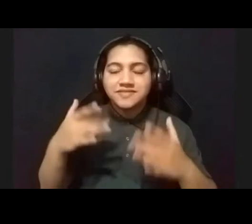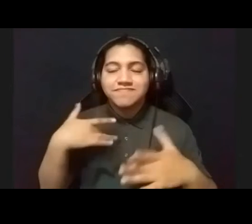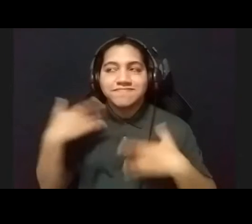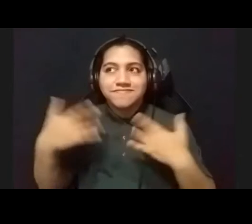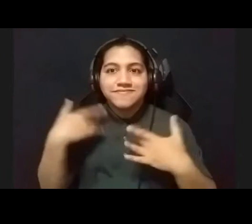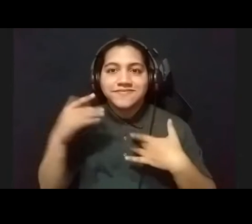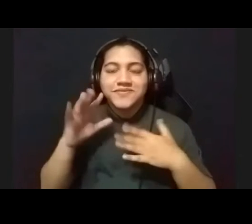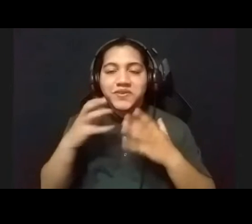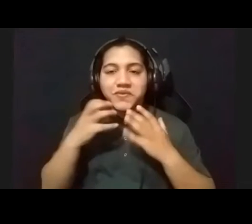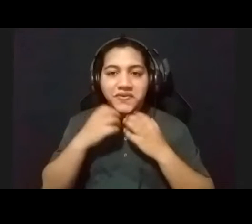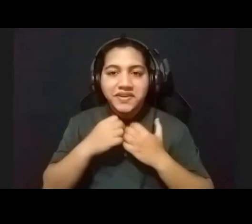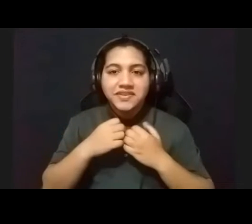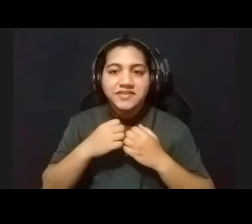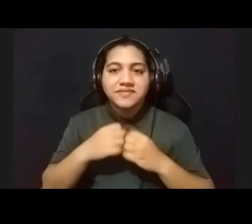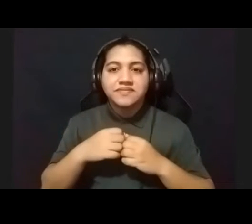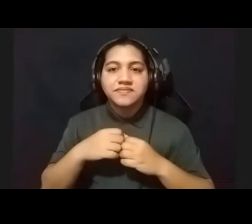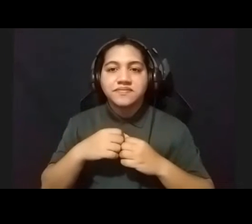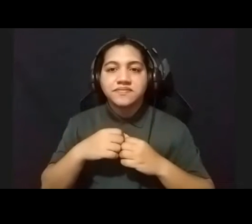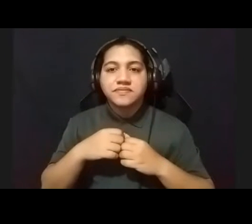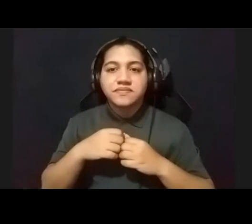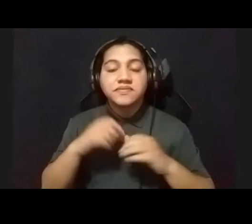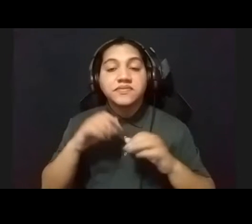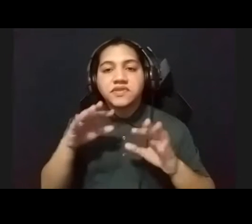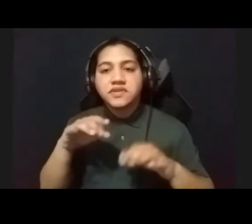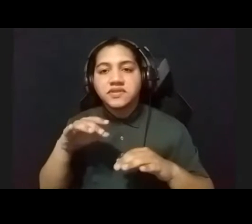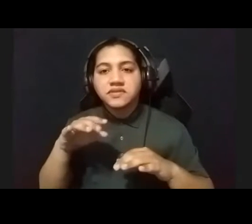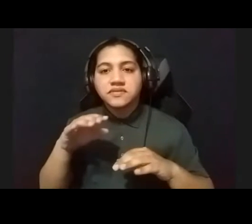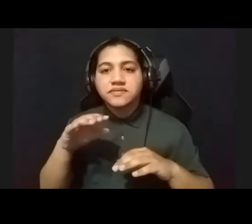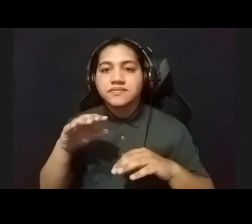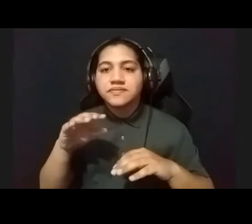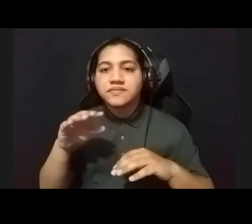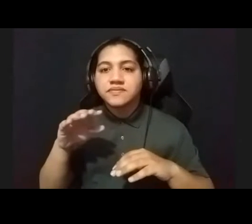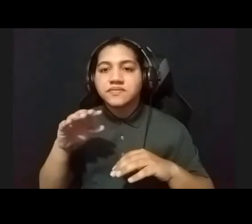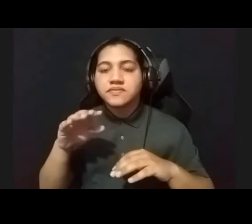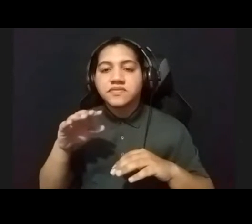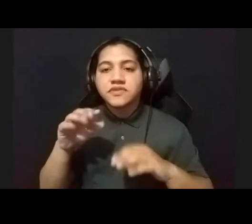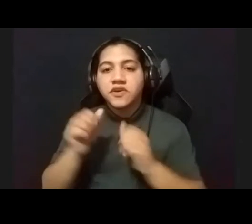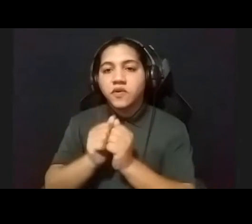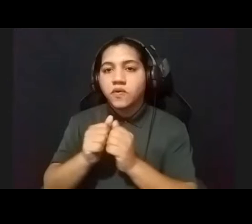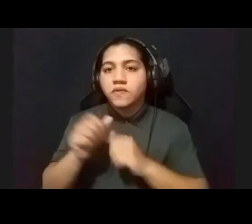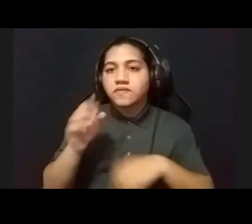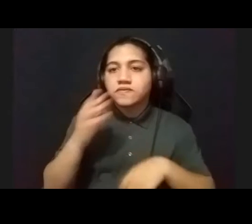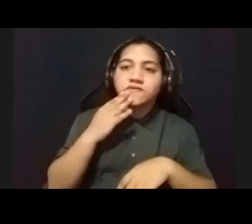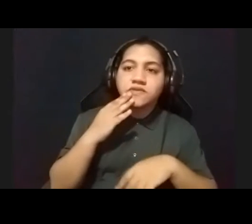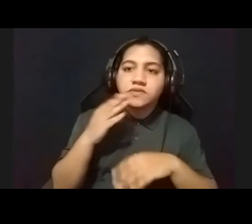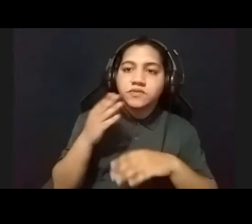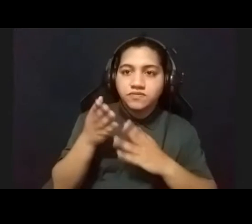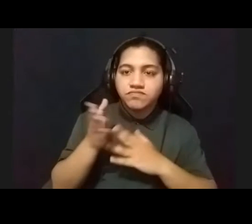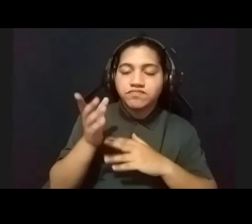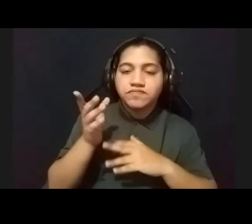cariño. Y pasamos a los comentarios y preguntas de los que nos acompañan en Facebook.